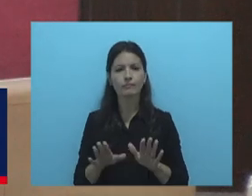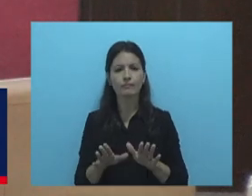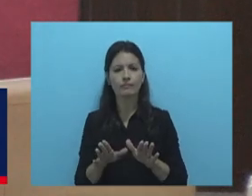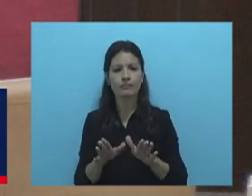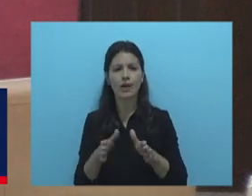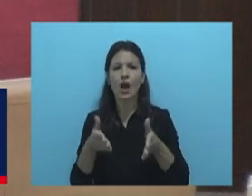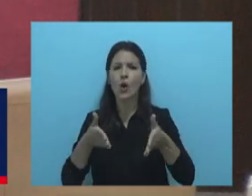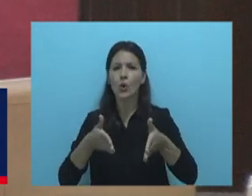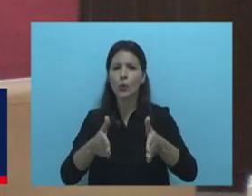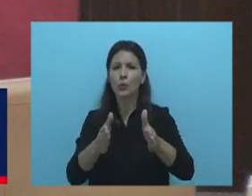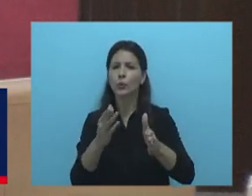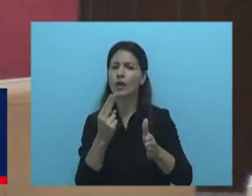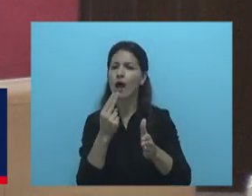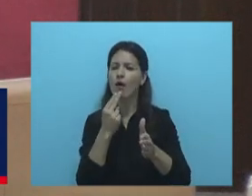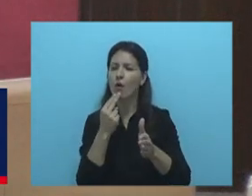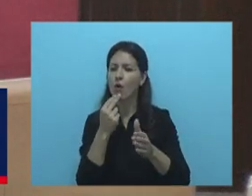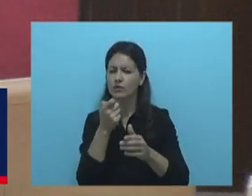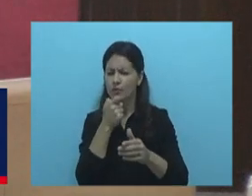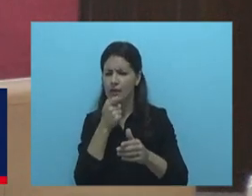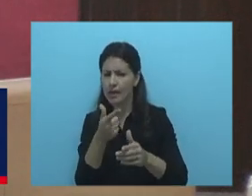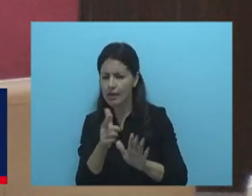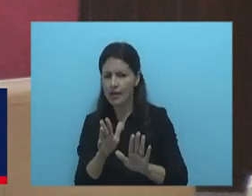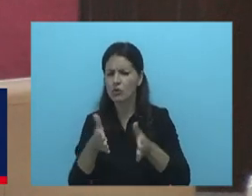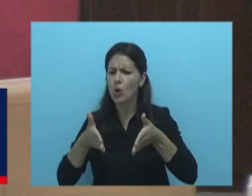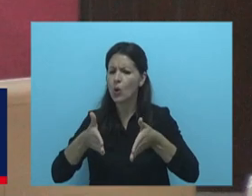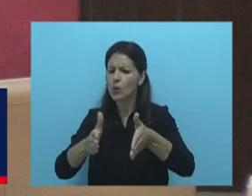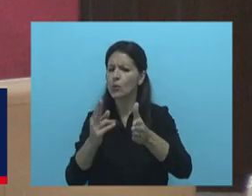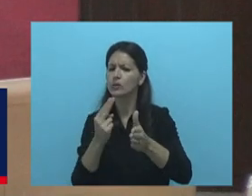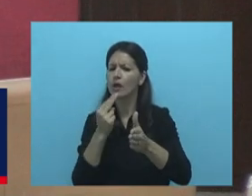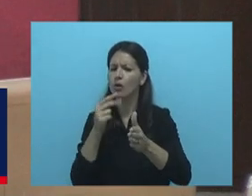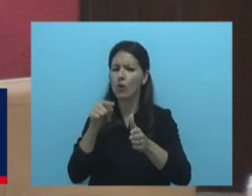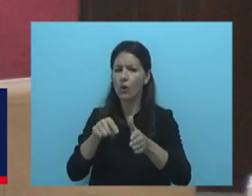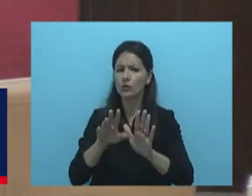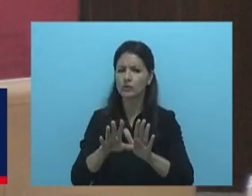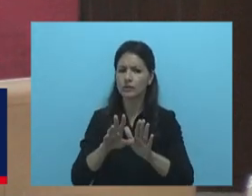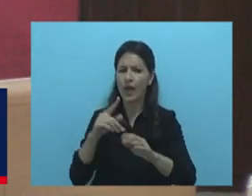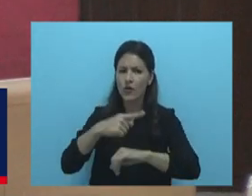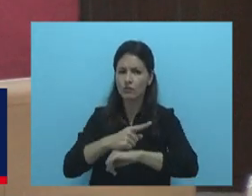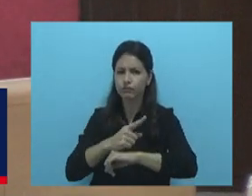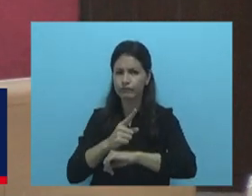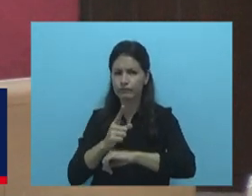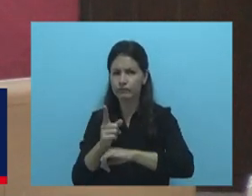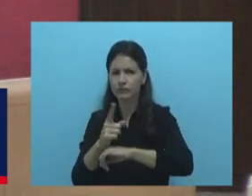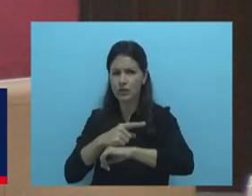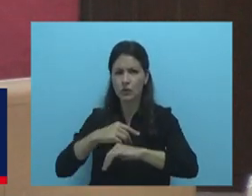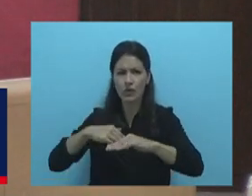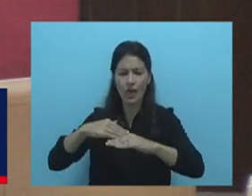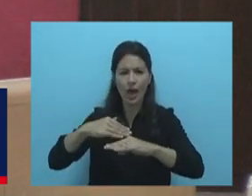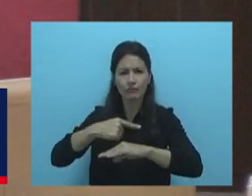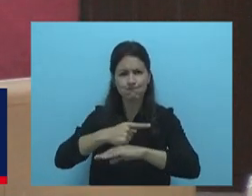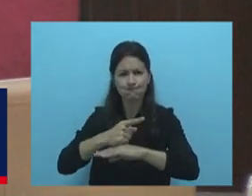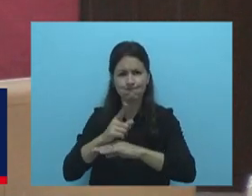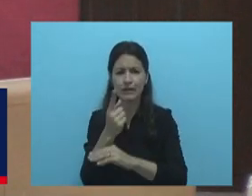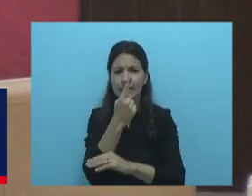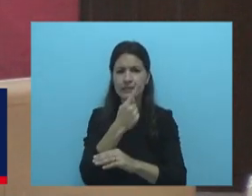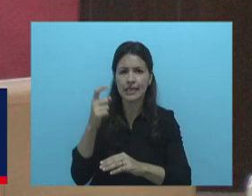la Ruta Nacional 11. Si uno mira que la Ruta Nacional 11 tiene una velocidad de 110 kilómetros por hora